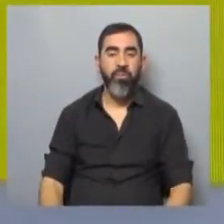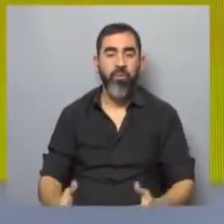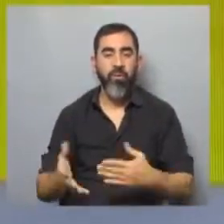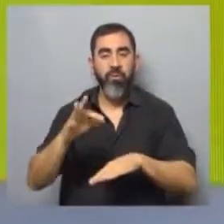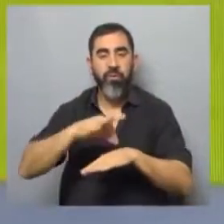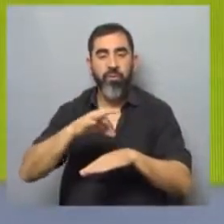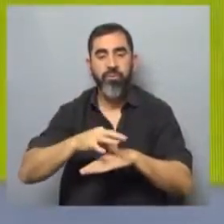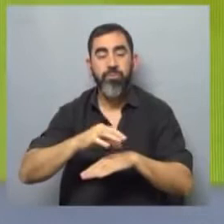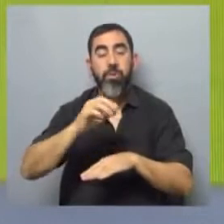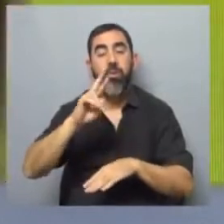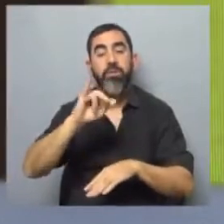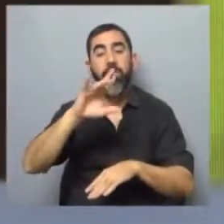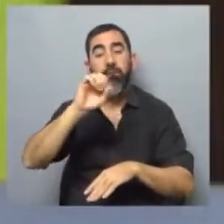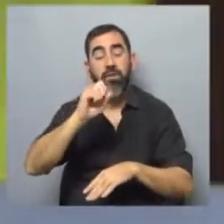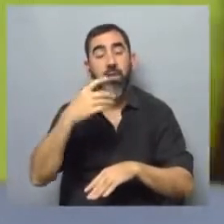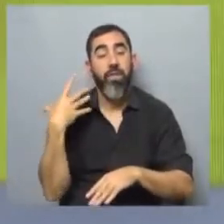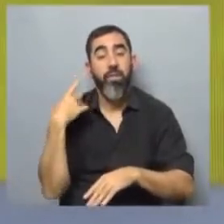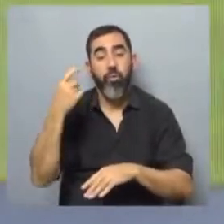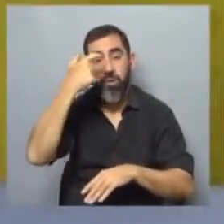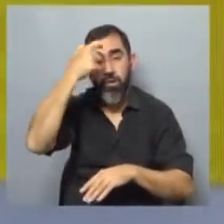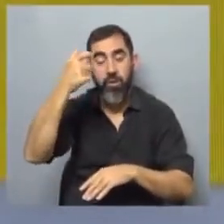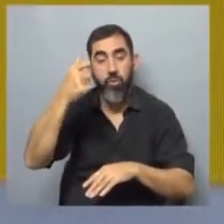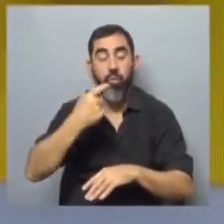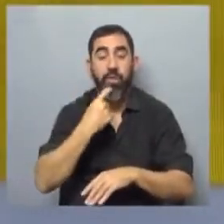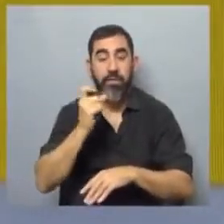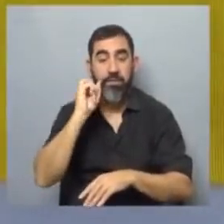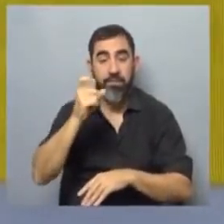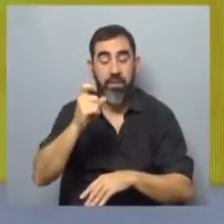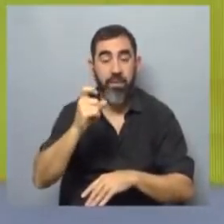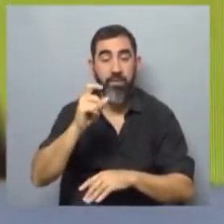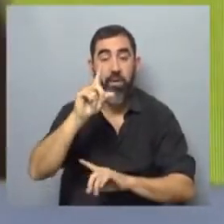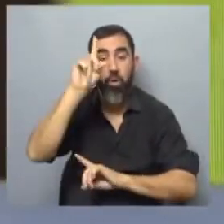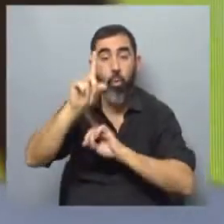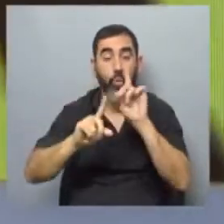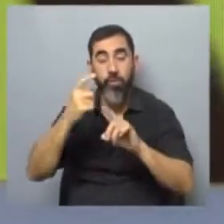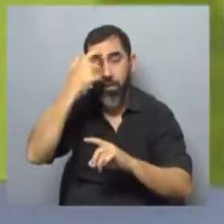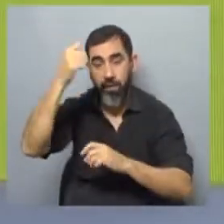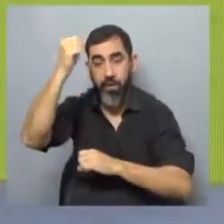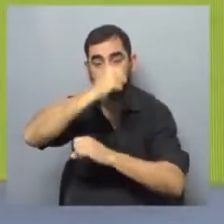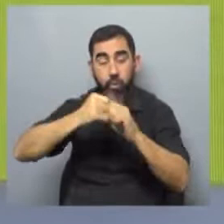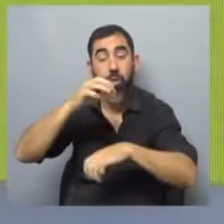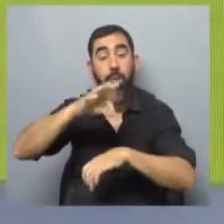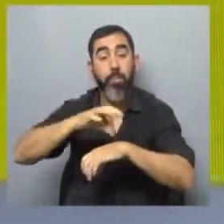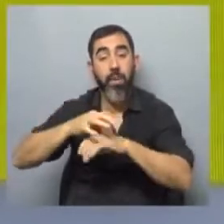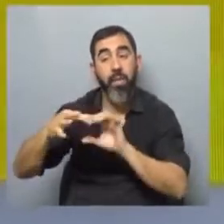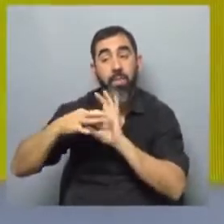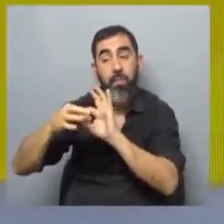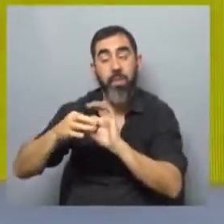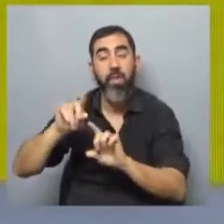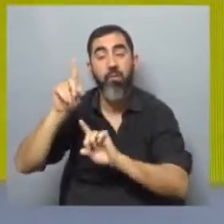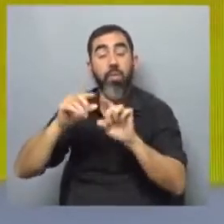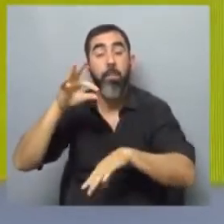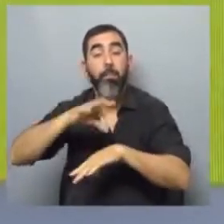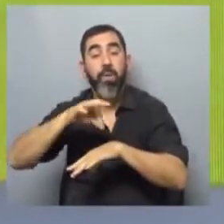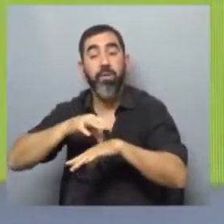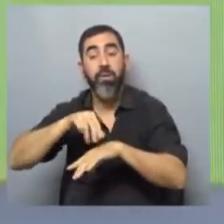doctora Gabriela Rivas, directora de la carrera de técnicos en hemoterapia de la Escuela Universitaria de Tecnología Médica, que depende de la Facultad de Medicina y que es